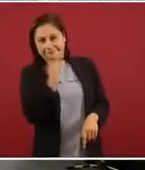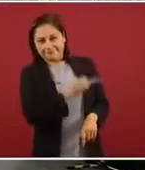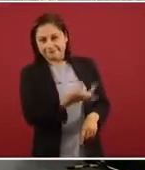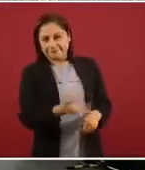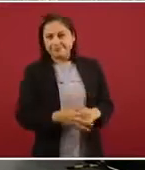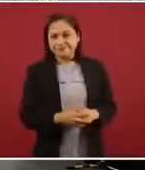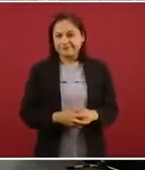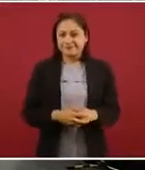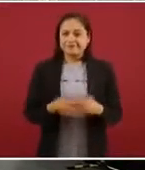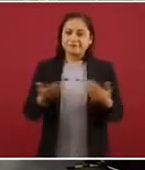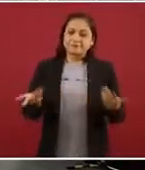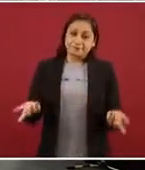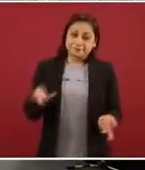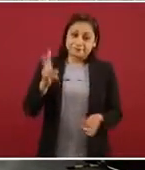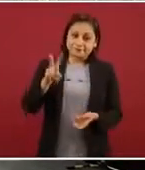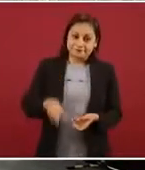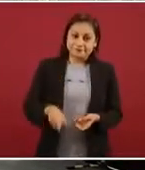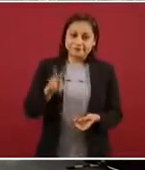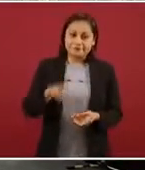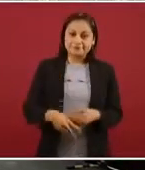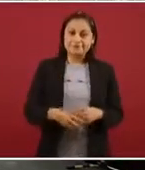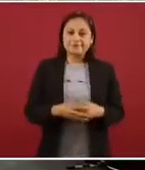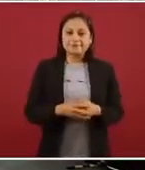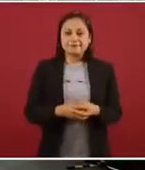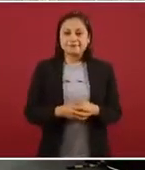Es que digo.